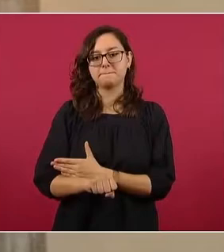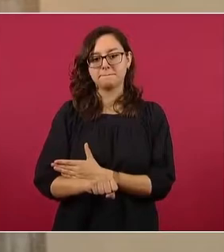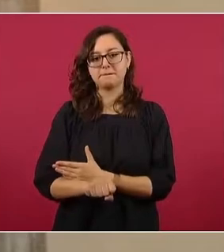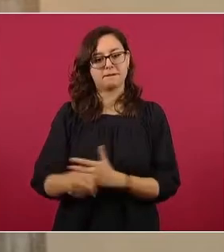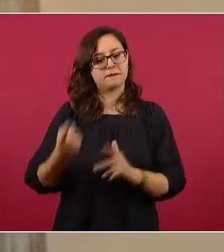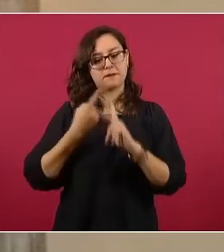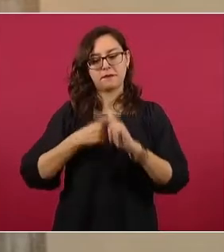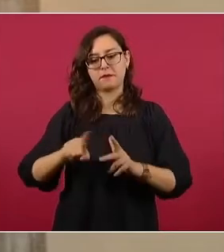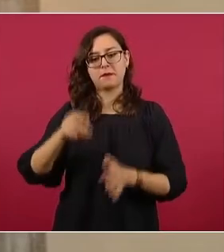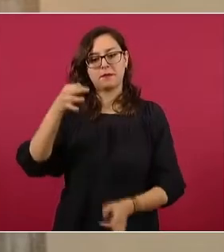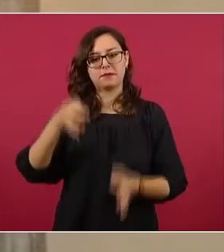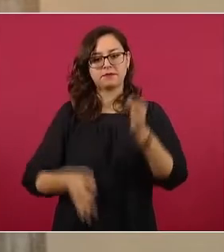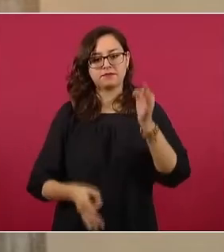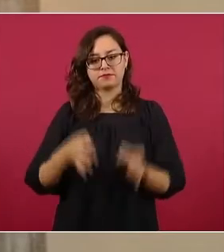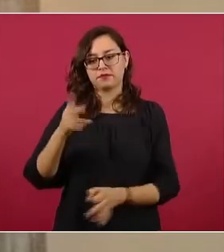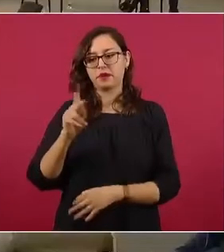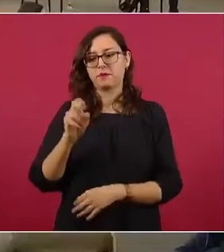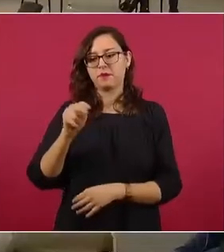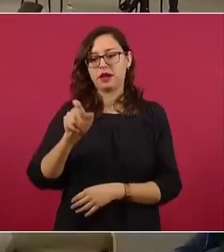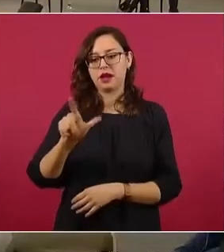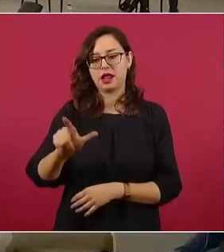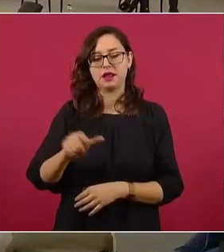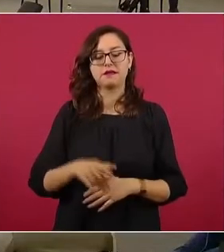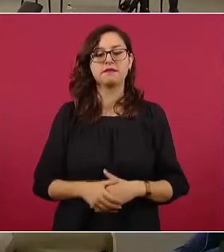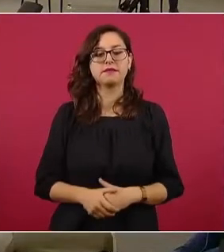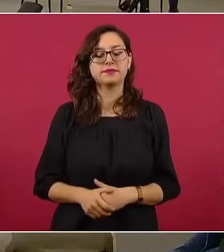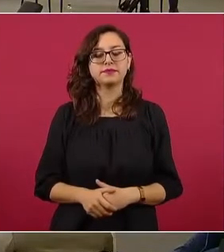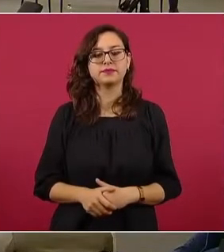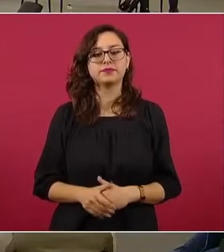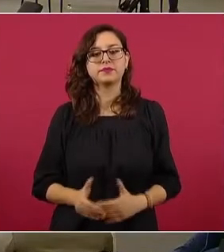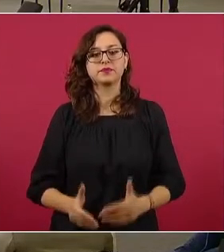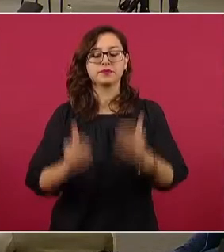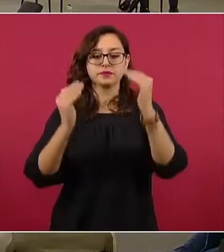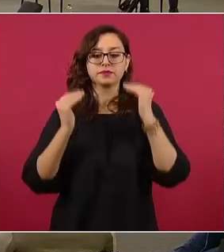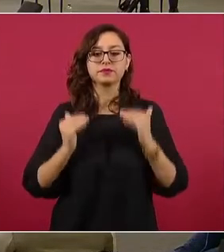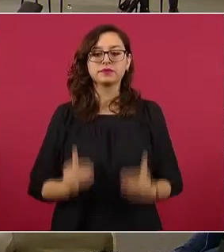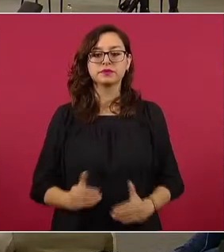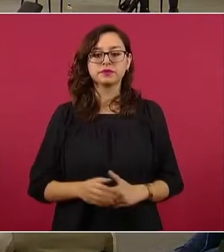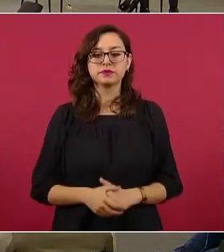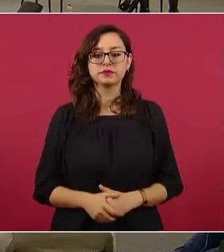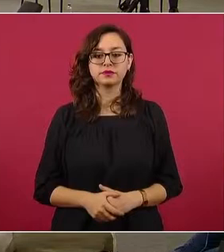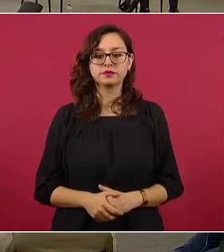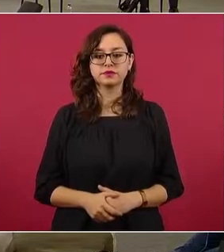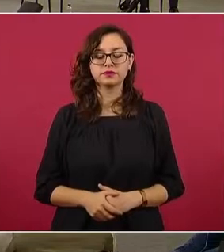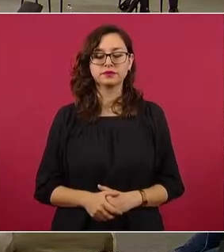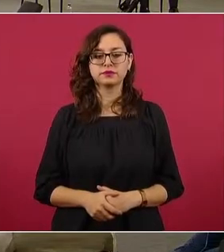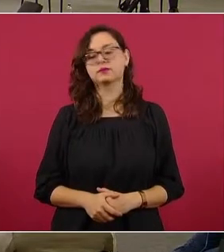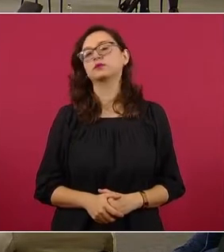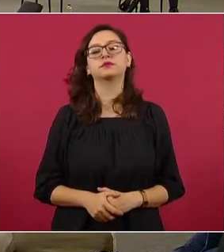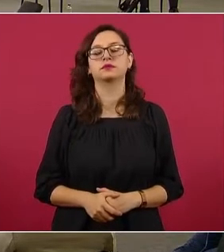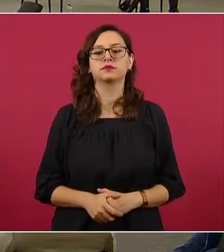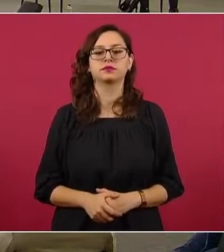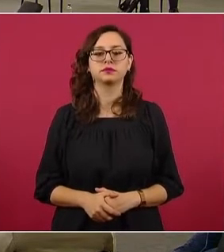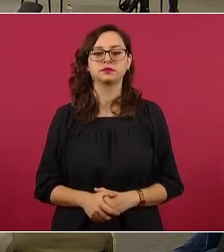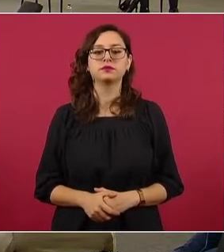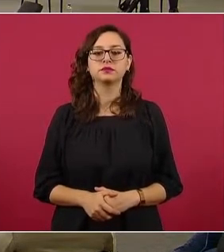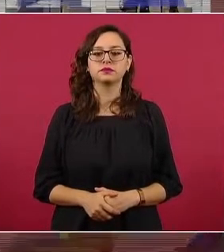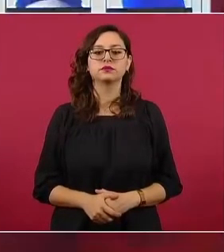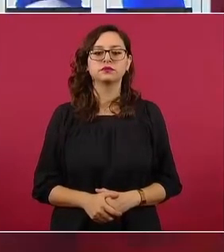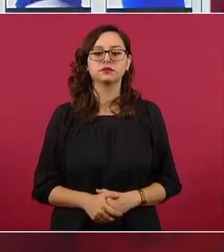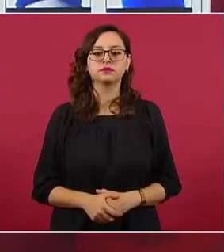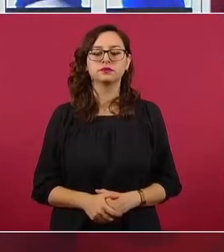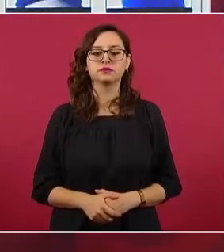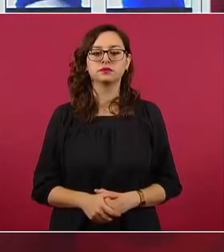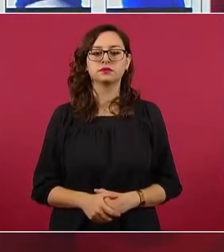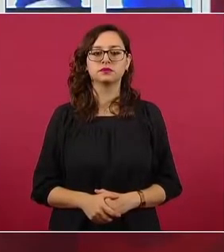su vinculación a proceso penal. Siguiente. Como aquí nos comprometimos, se